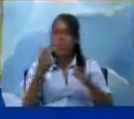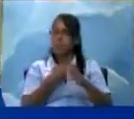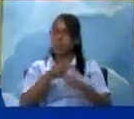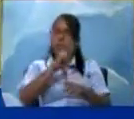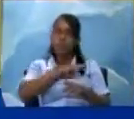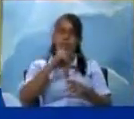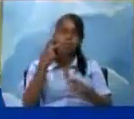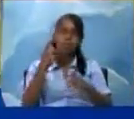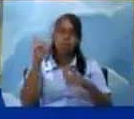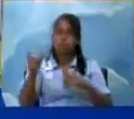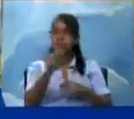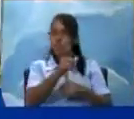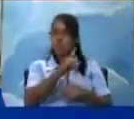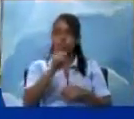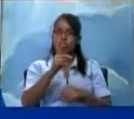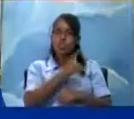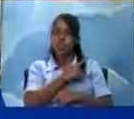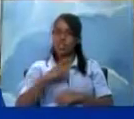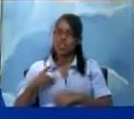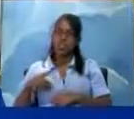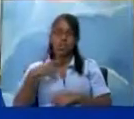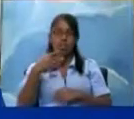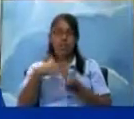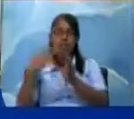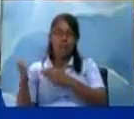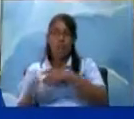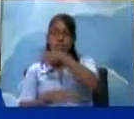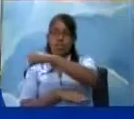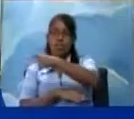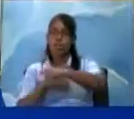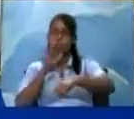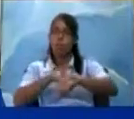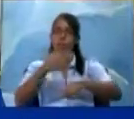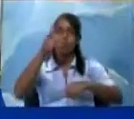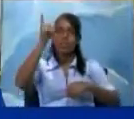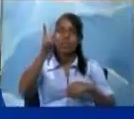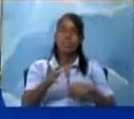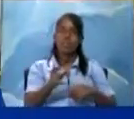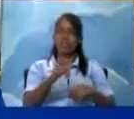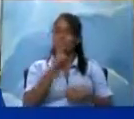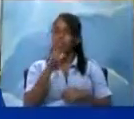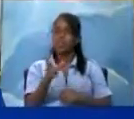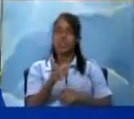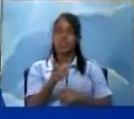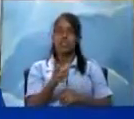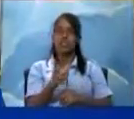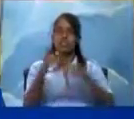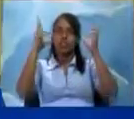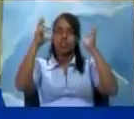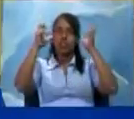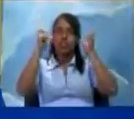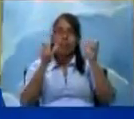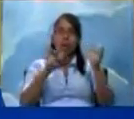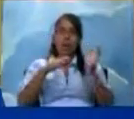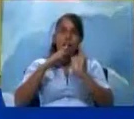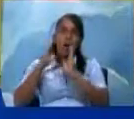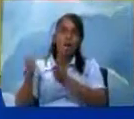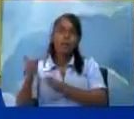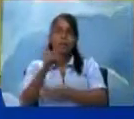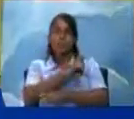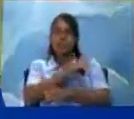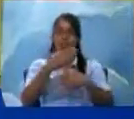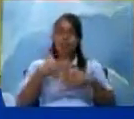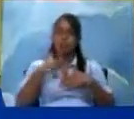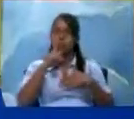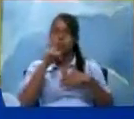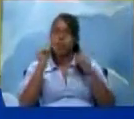peor persona, no le deseo el lado izquierdo porque será fatal. Oiga, apartaos de